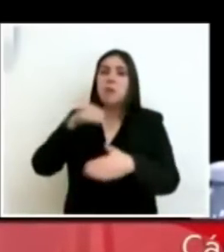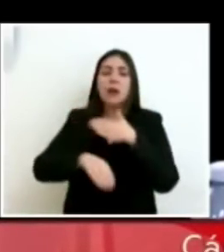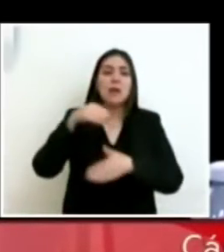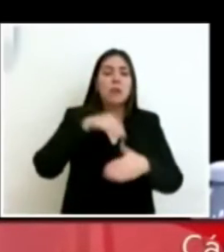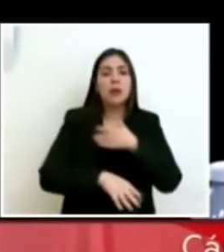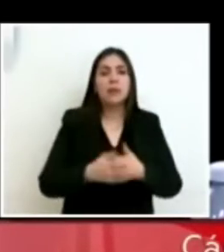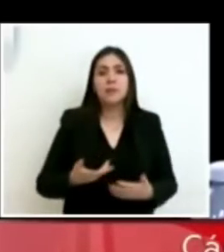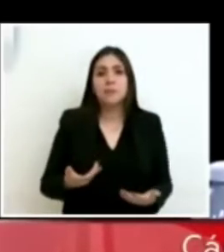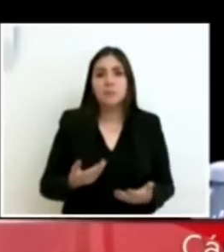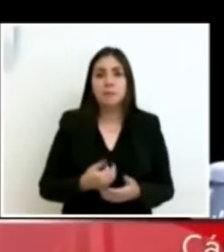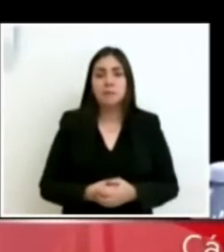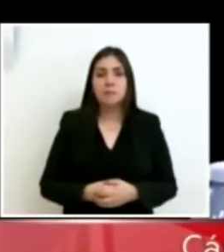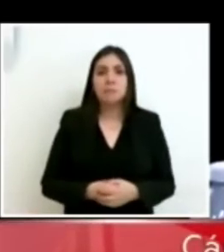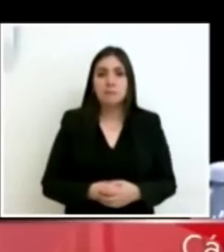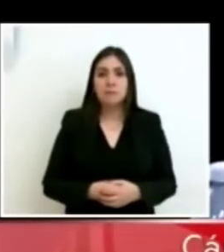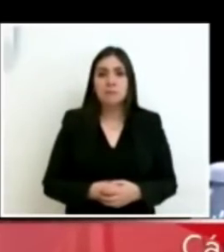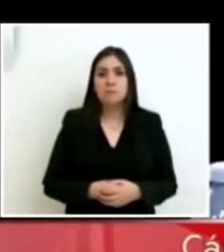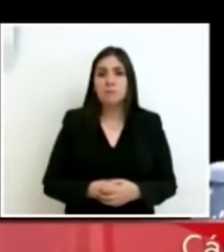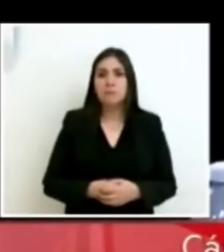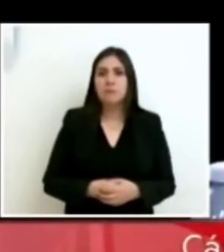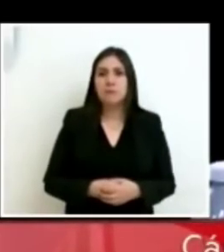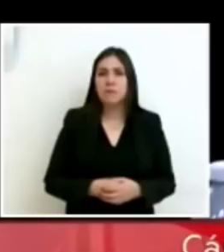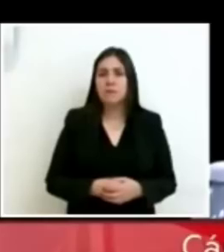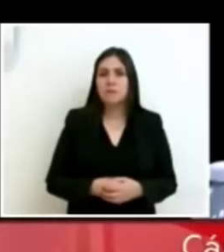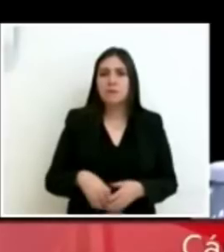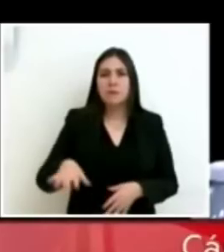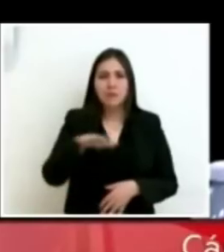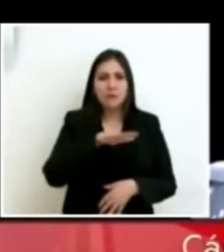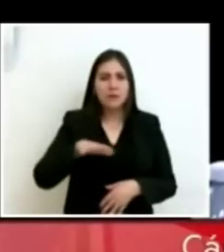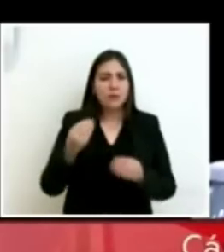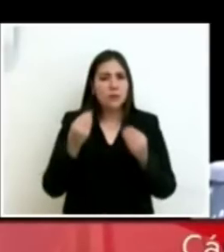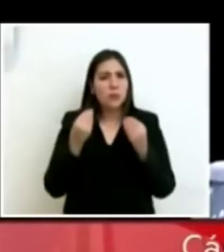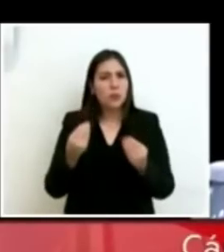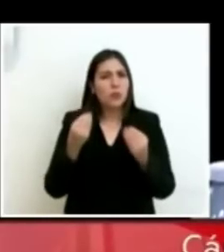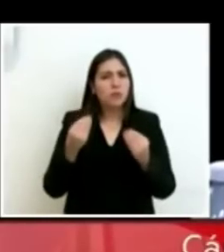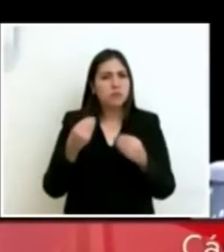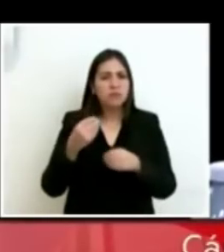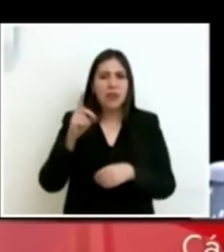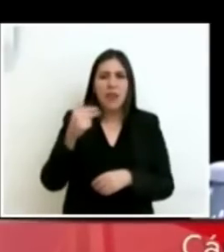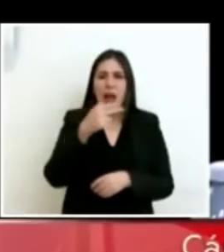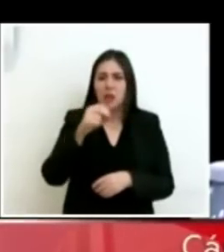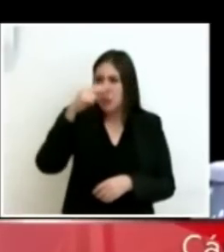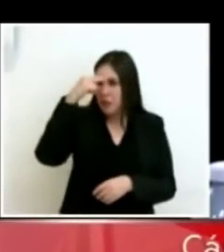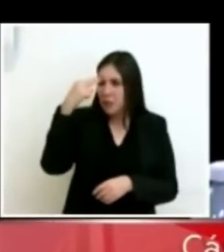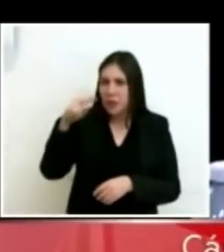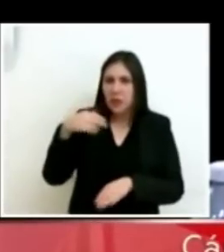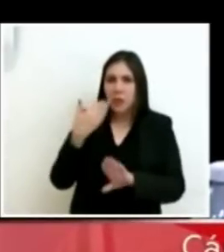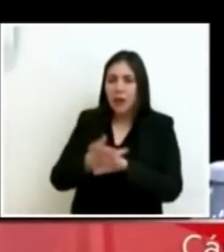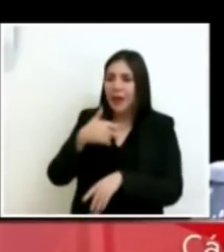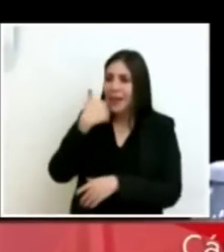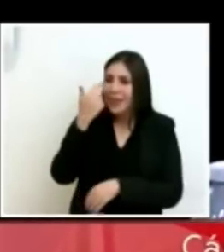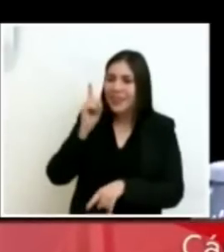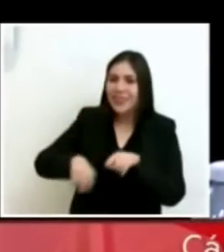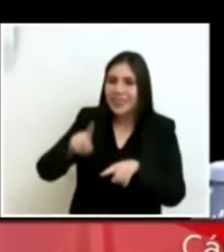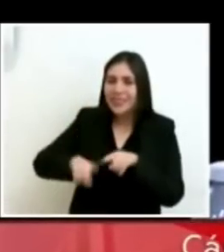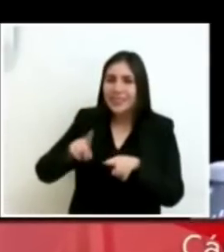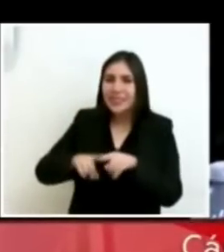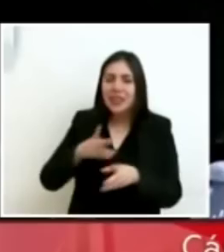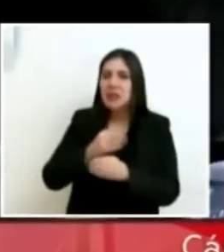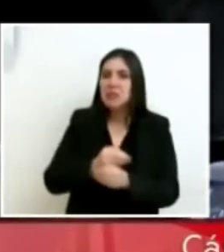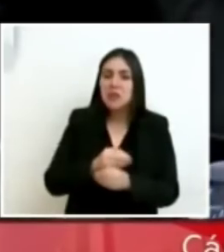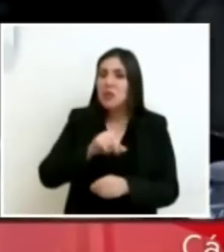Qué mal que no hayan querido resarcir todo el daño que le han causado a México. En lugar de haber propuesto una reforma al Poder